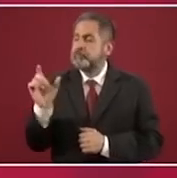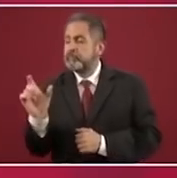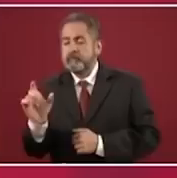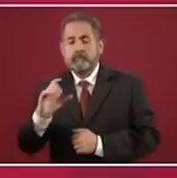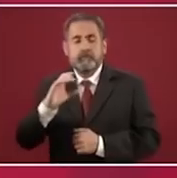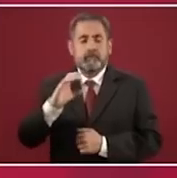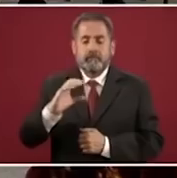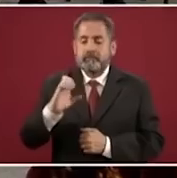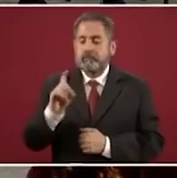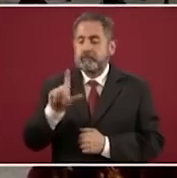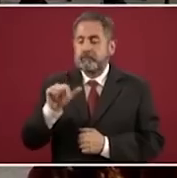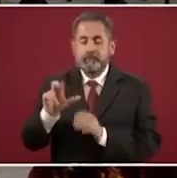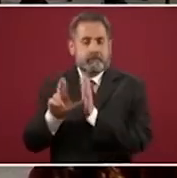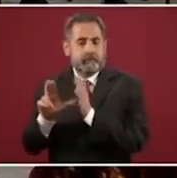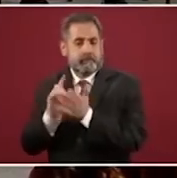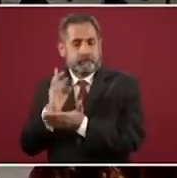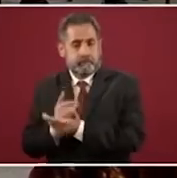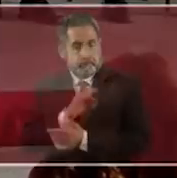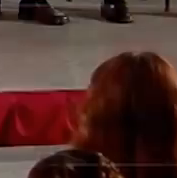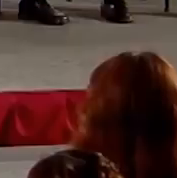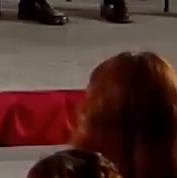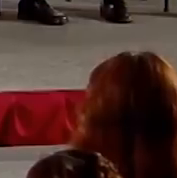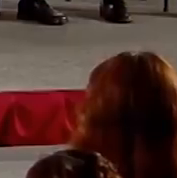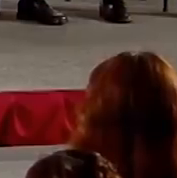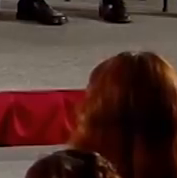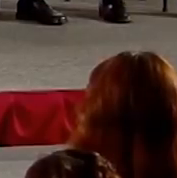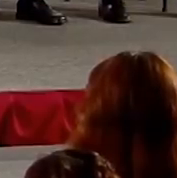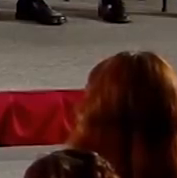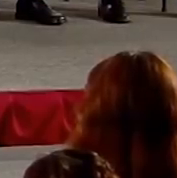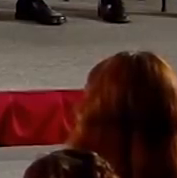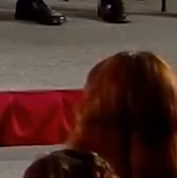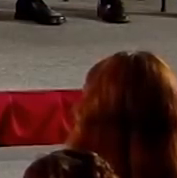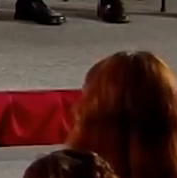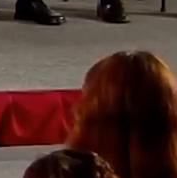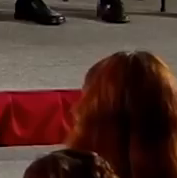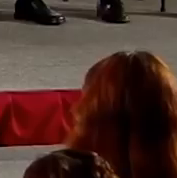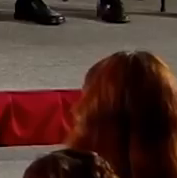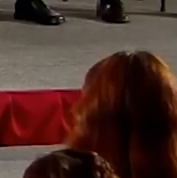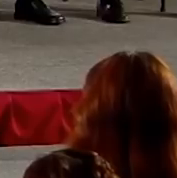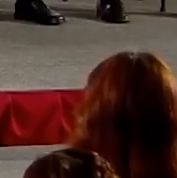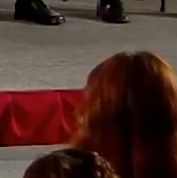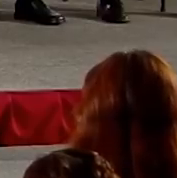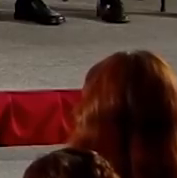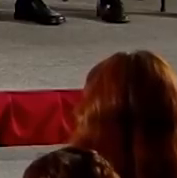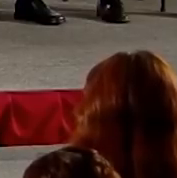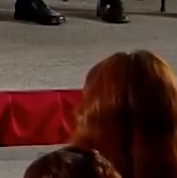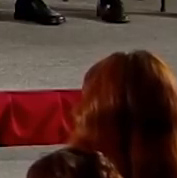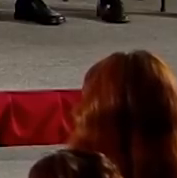sí. En el caso de quitar causales para